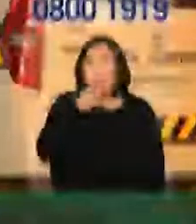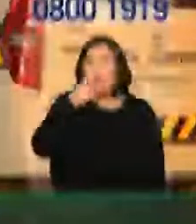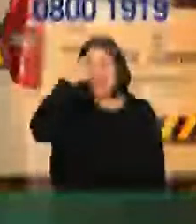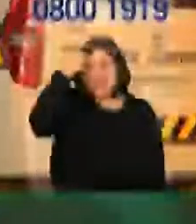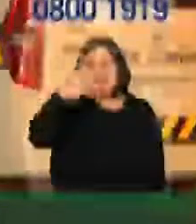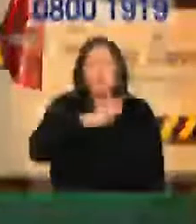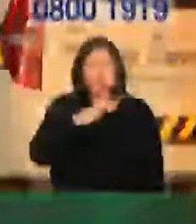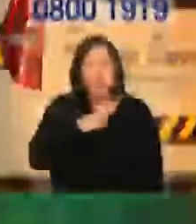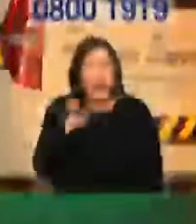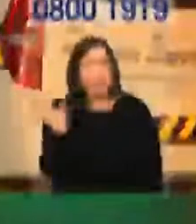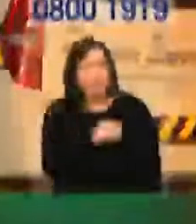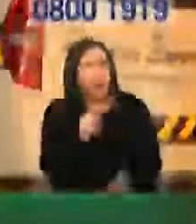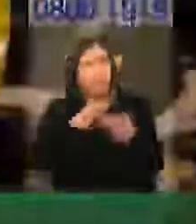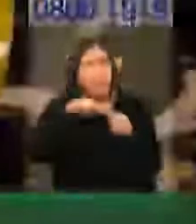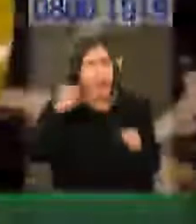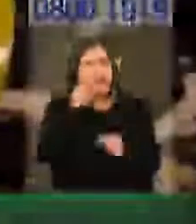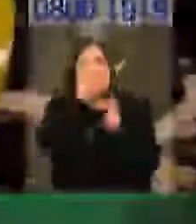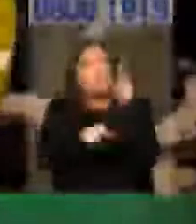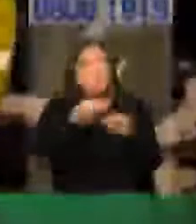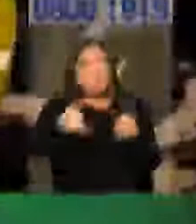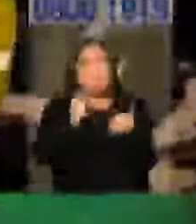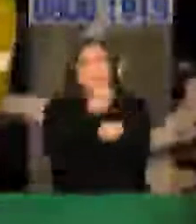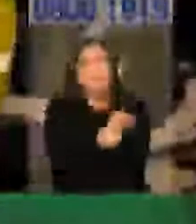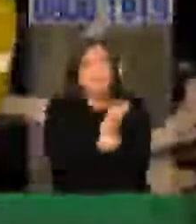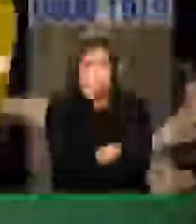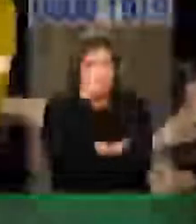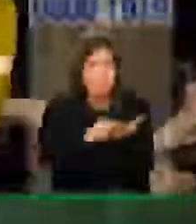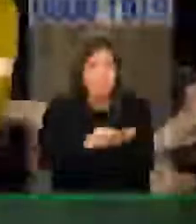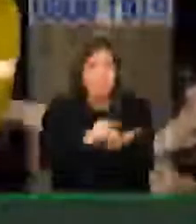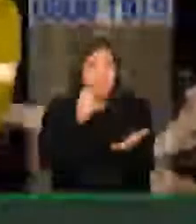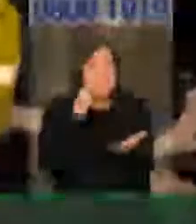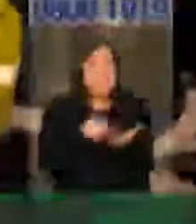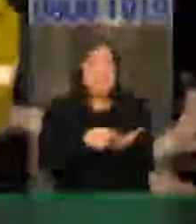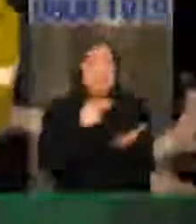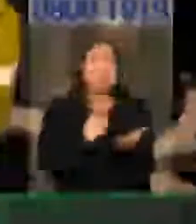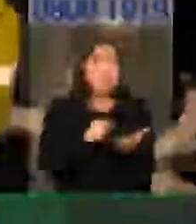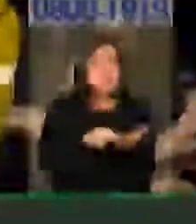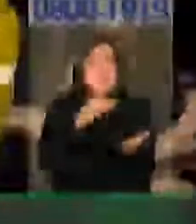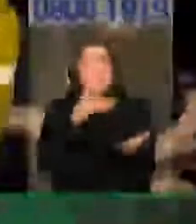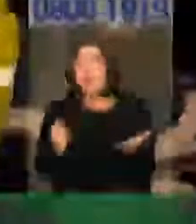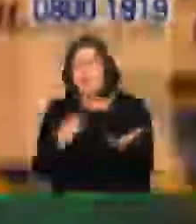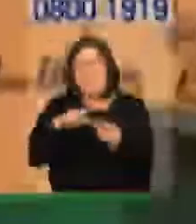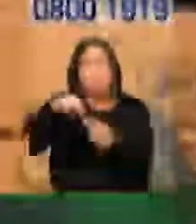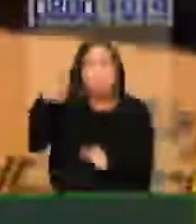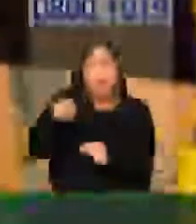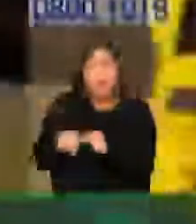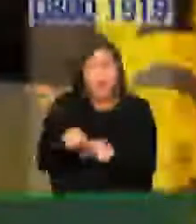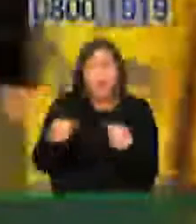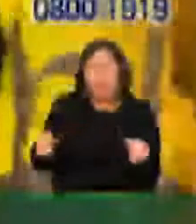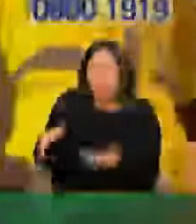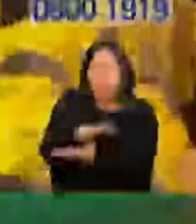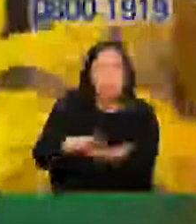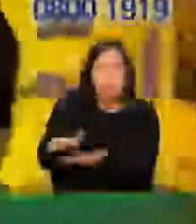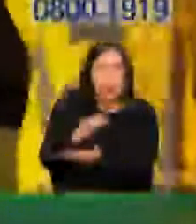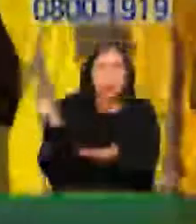registrado el ADN de toda la población carcelaria. La información sirve para cotejar el material genético hallado en la escena de un crimen con el de aquellos que